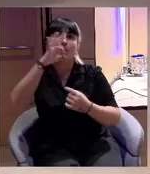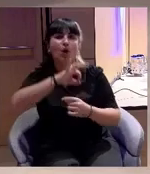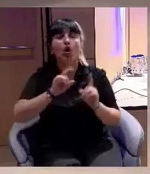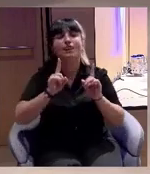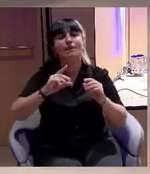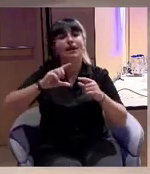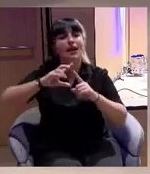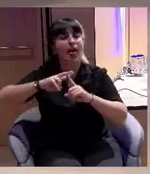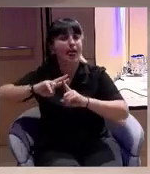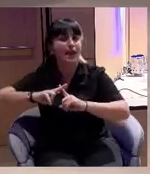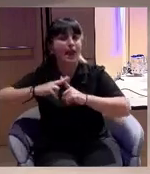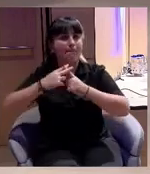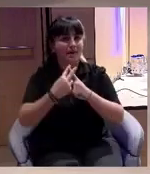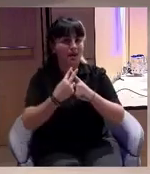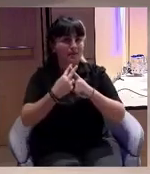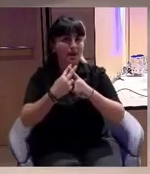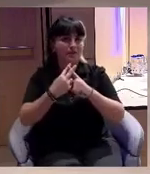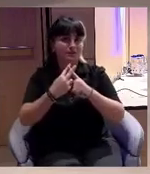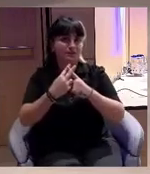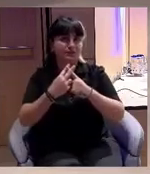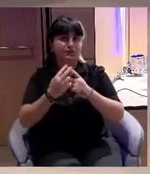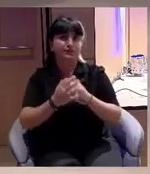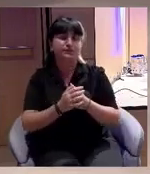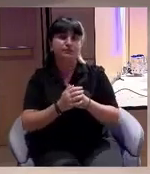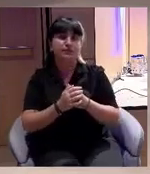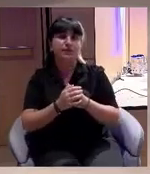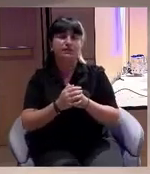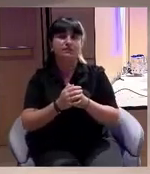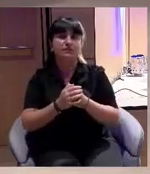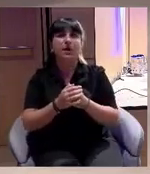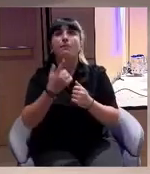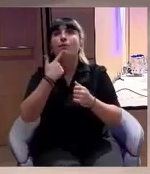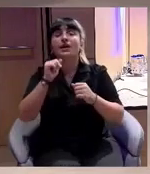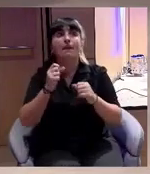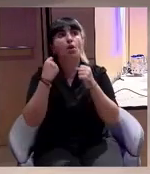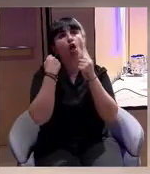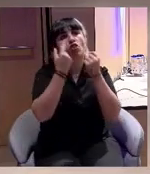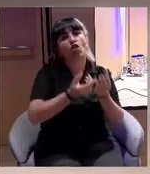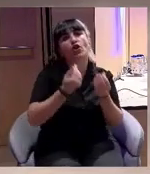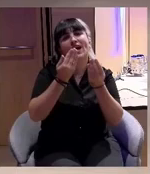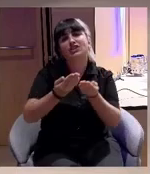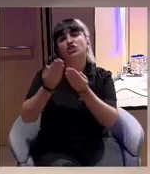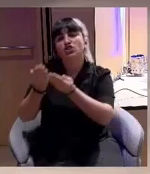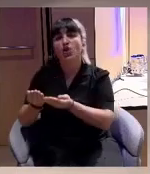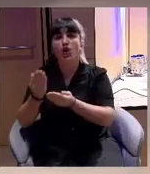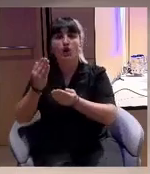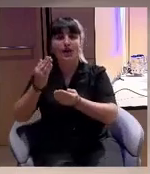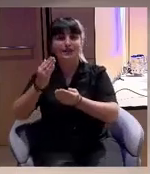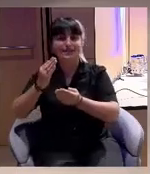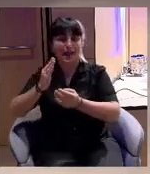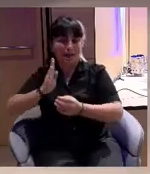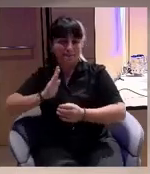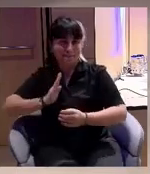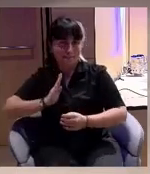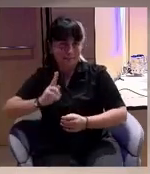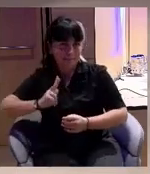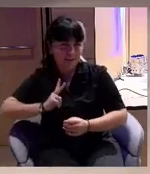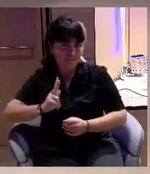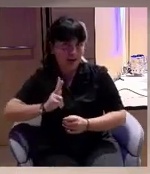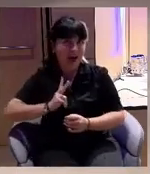herramienta de visualización de las donaciones privadas que permite hacer redes entre